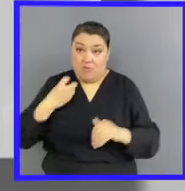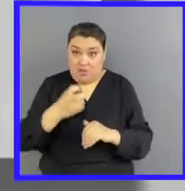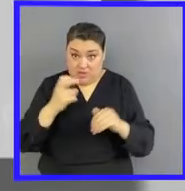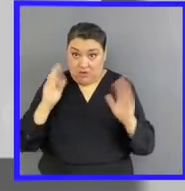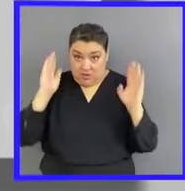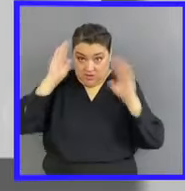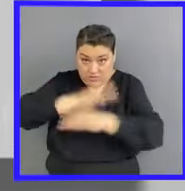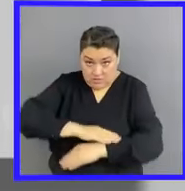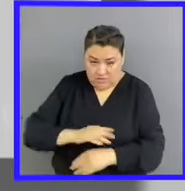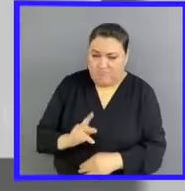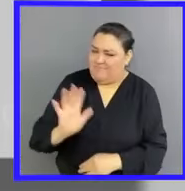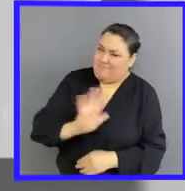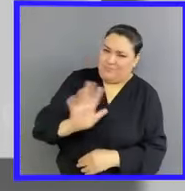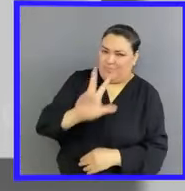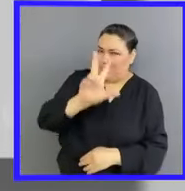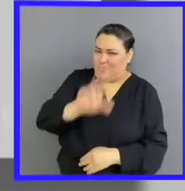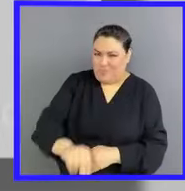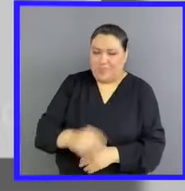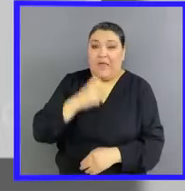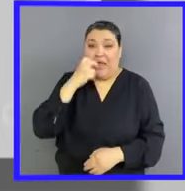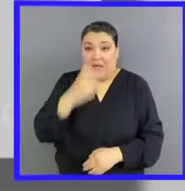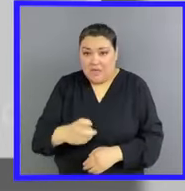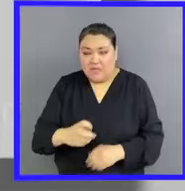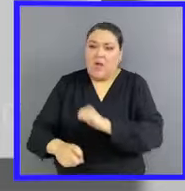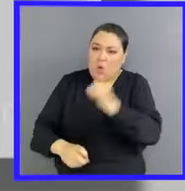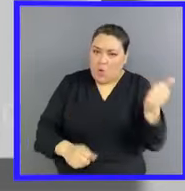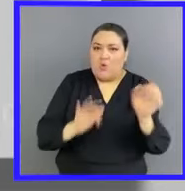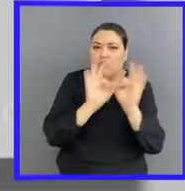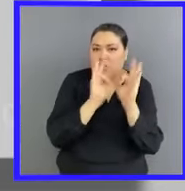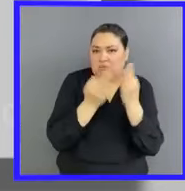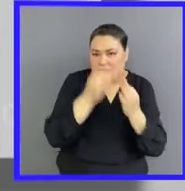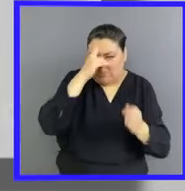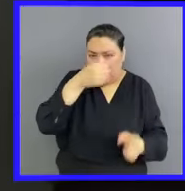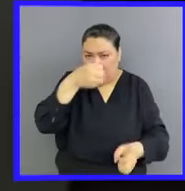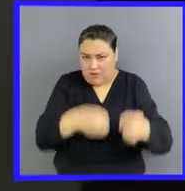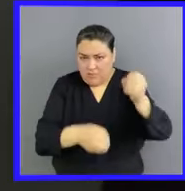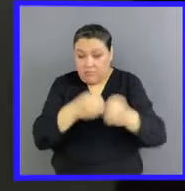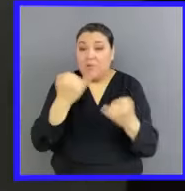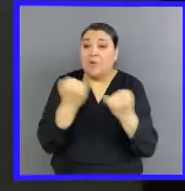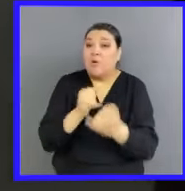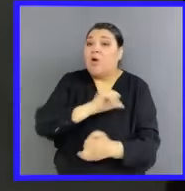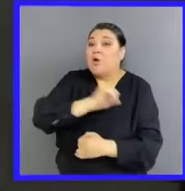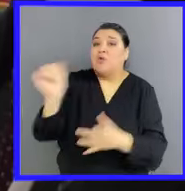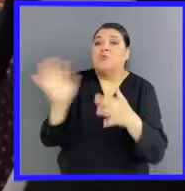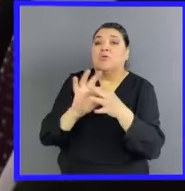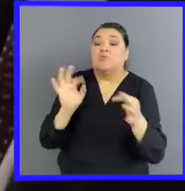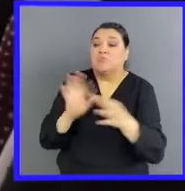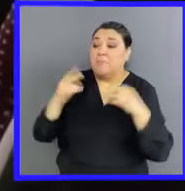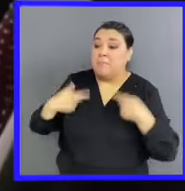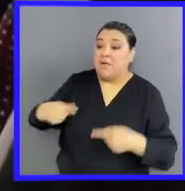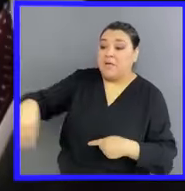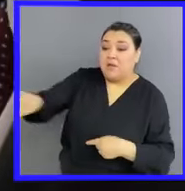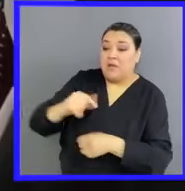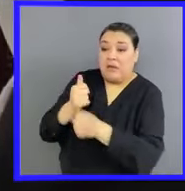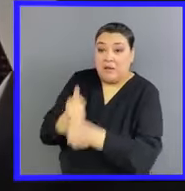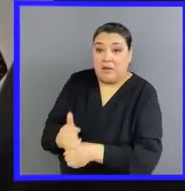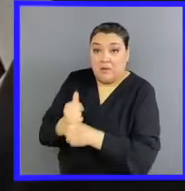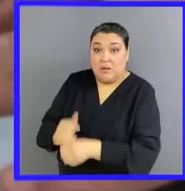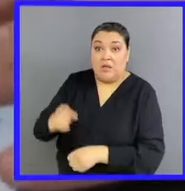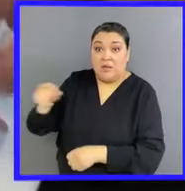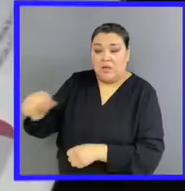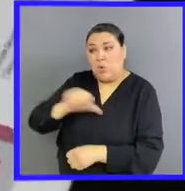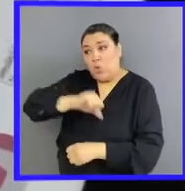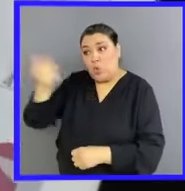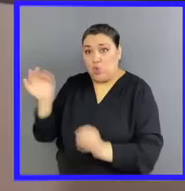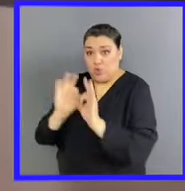importante cuestionar si este es el camino que debemos tomar. Mencionaron darles a conocer a las víctimas que el optar por un mecanismo alternativo no les